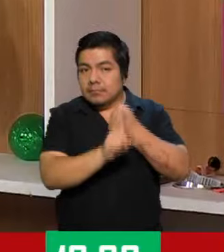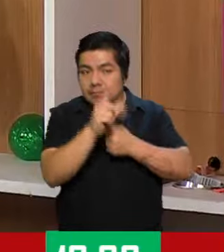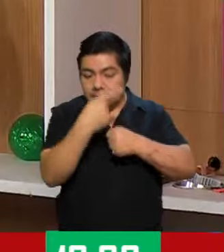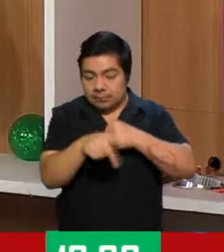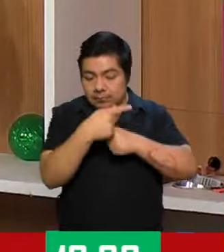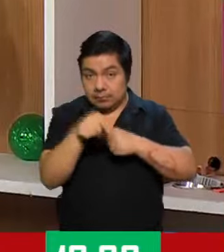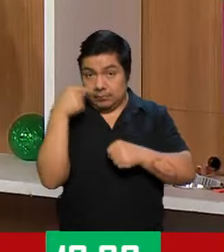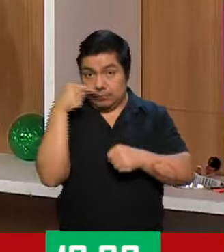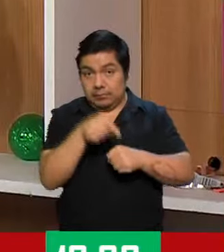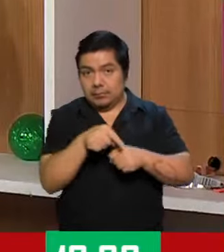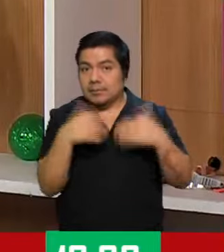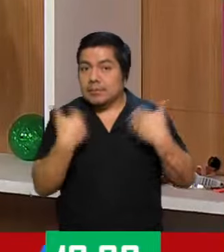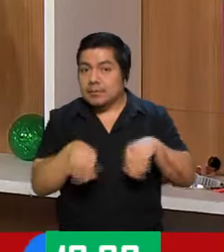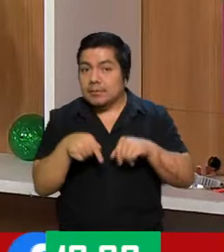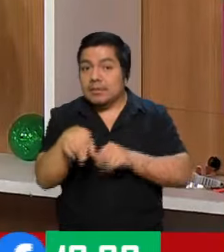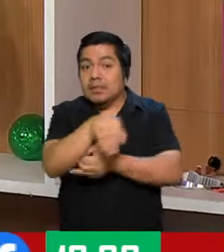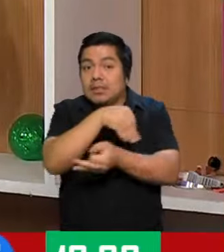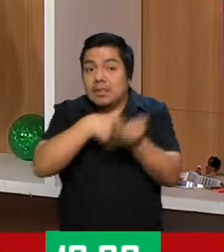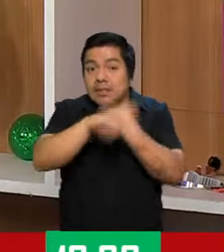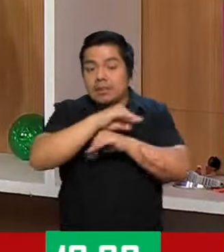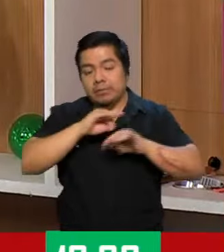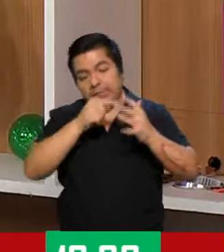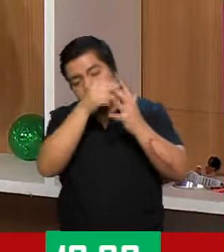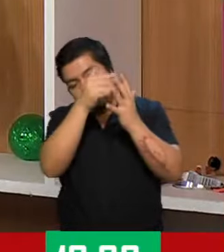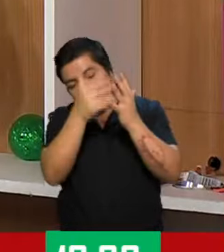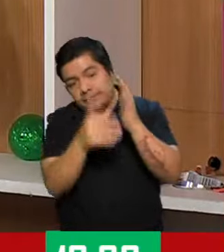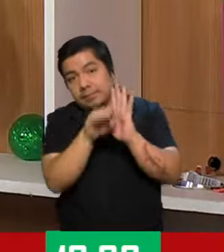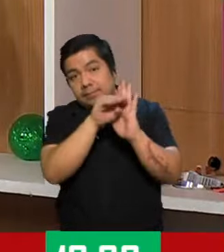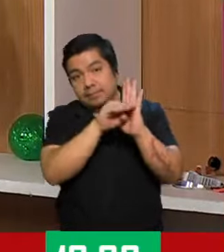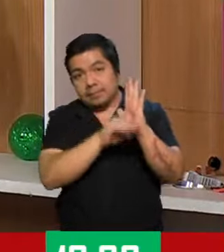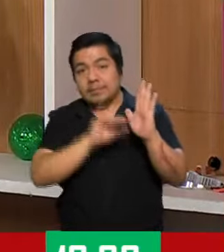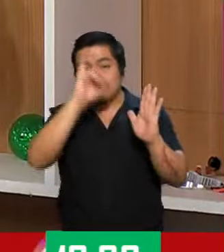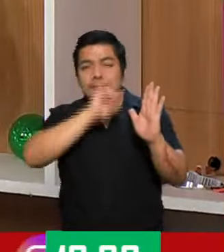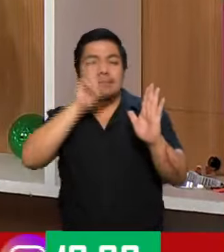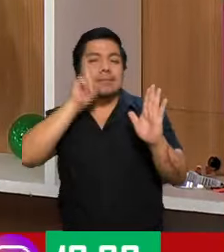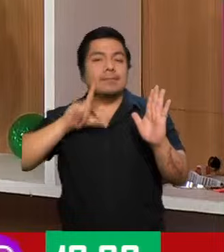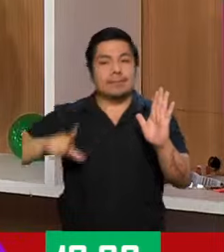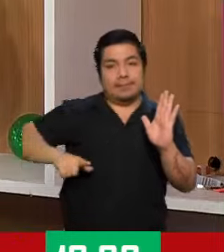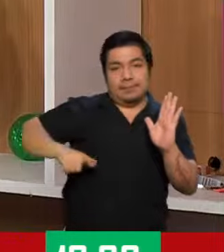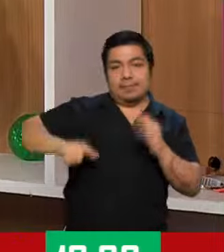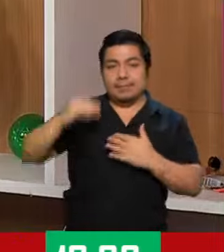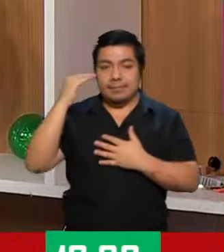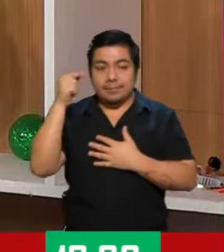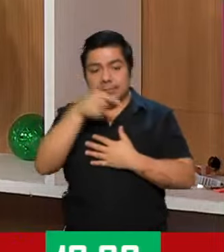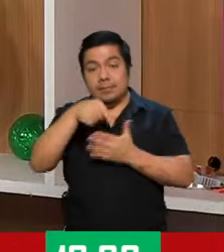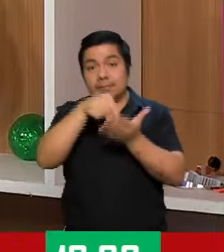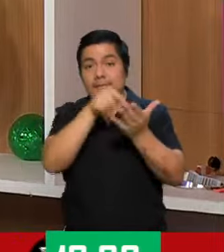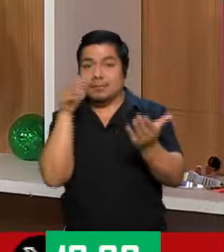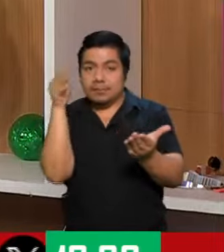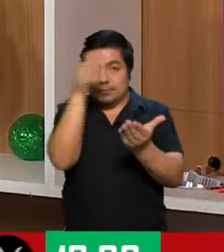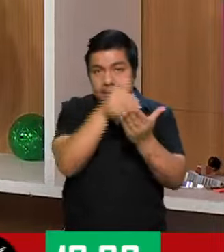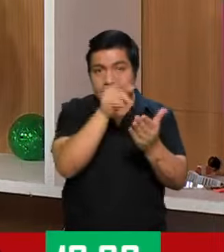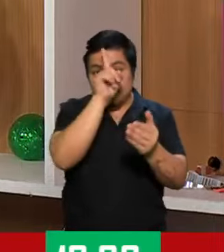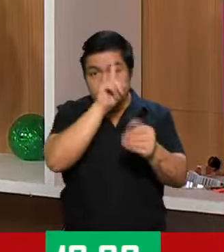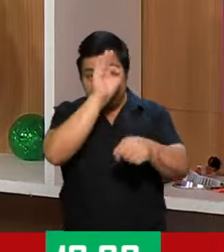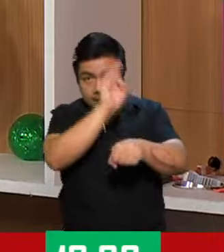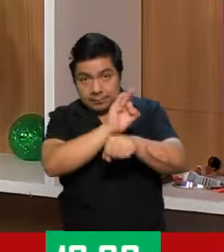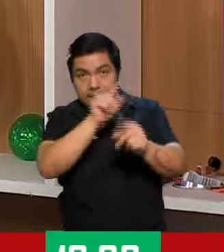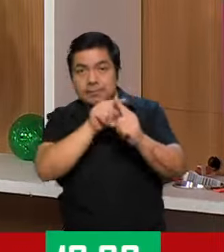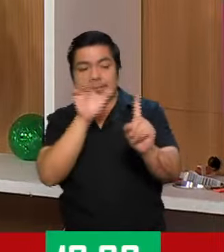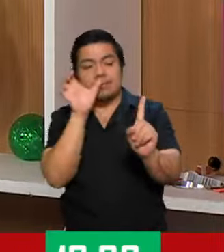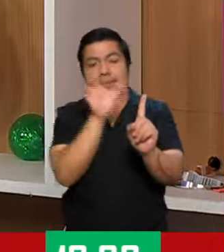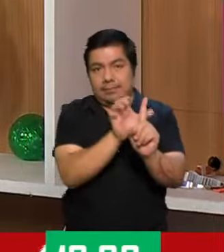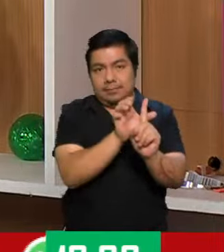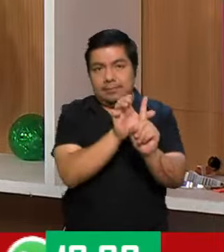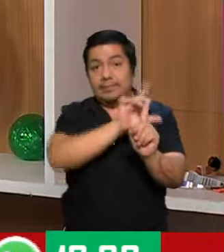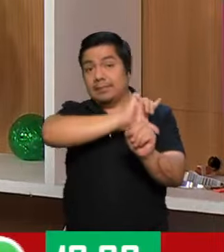inminente, entonces se despliega toda una serie de acciones. La jefa de gobierno nos pidió ir a los lugares, dar asesoría, brindar protección, y